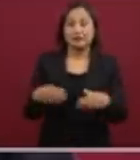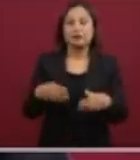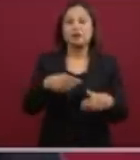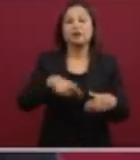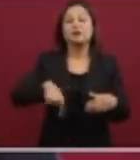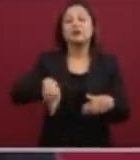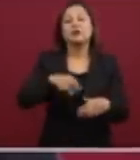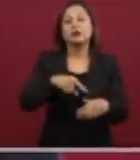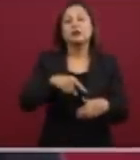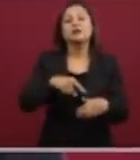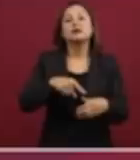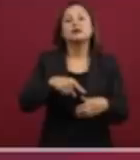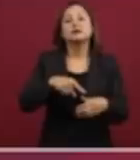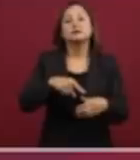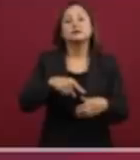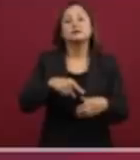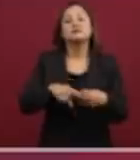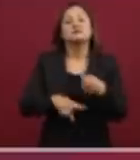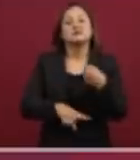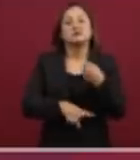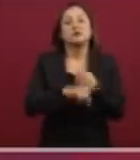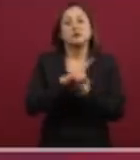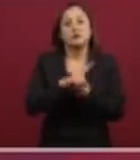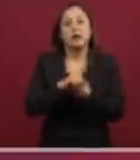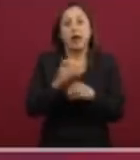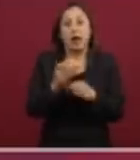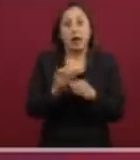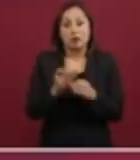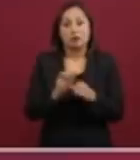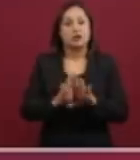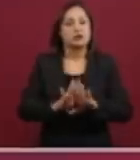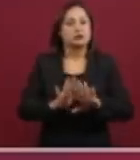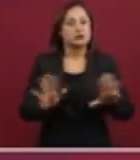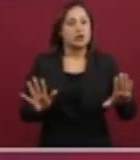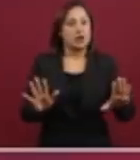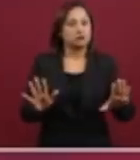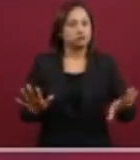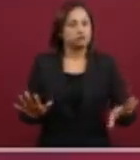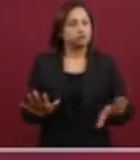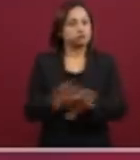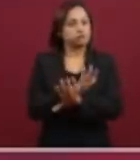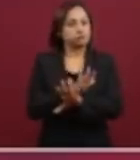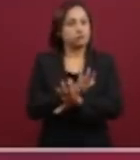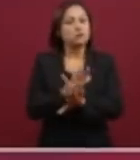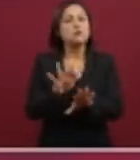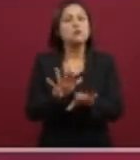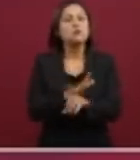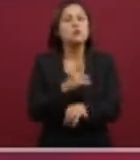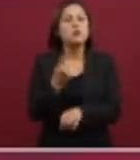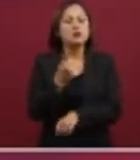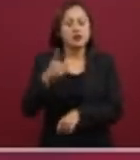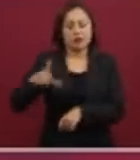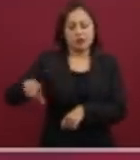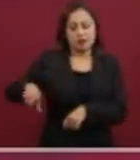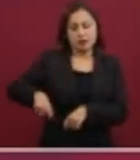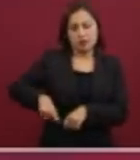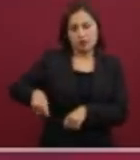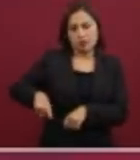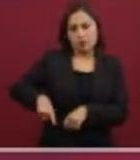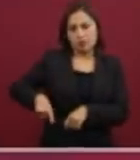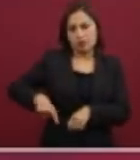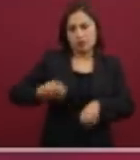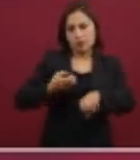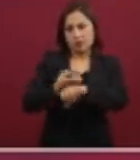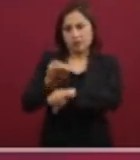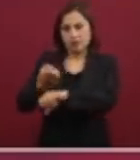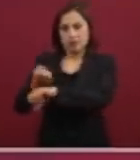hay una actitud distinta. Los gobernadores están